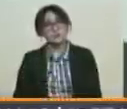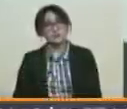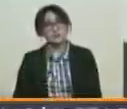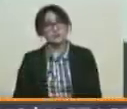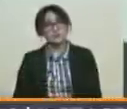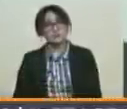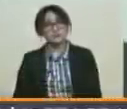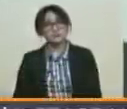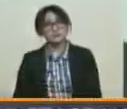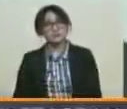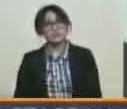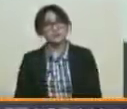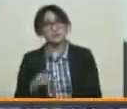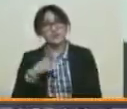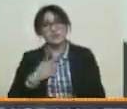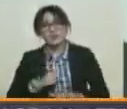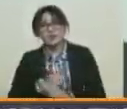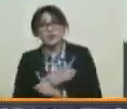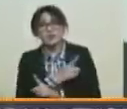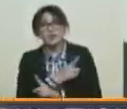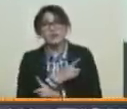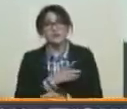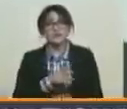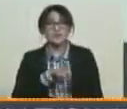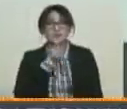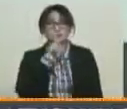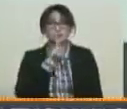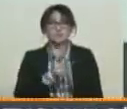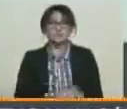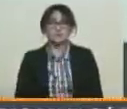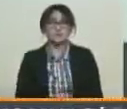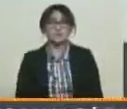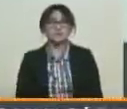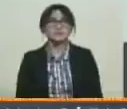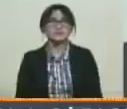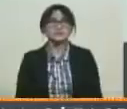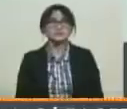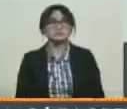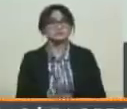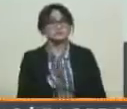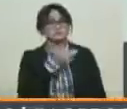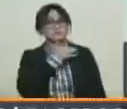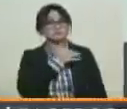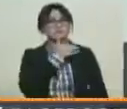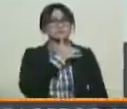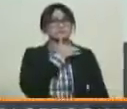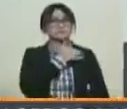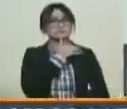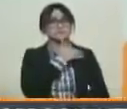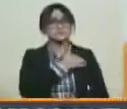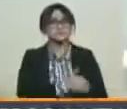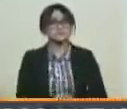Para que ustedes se desesperen, yo les pido firmeza,